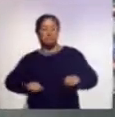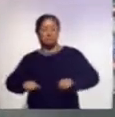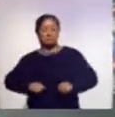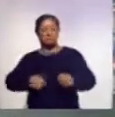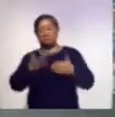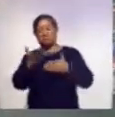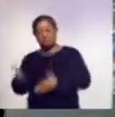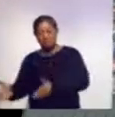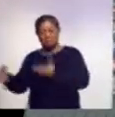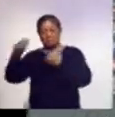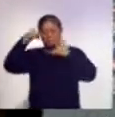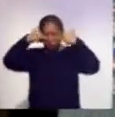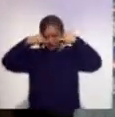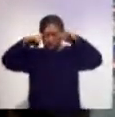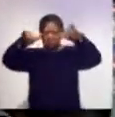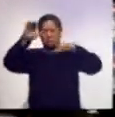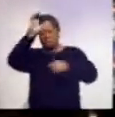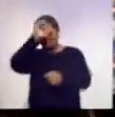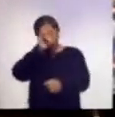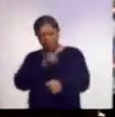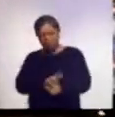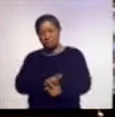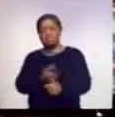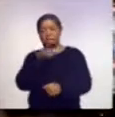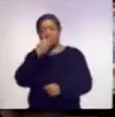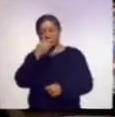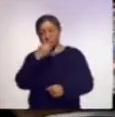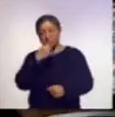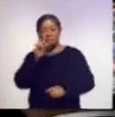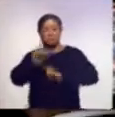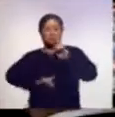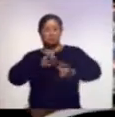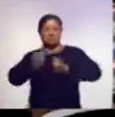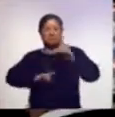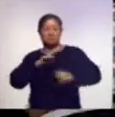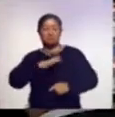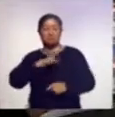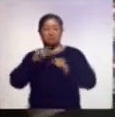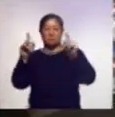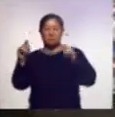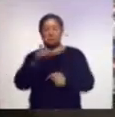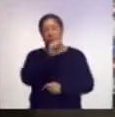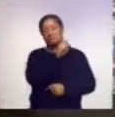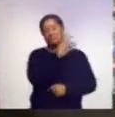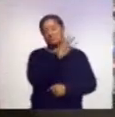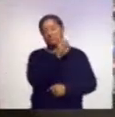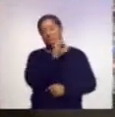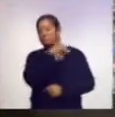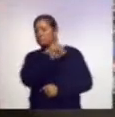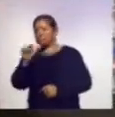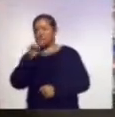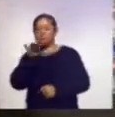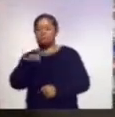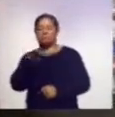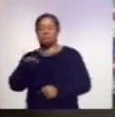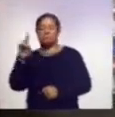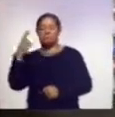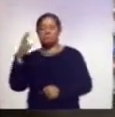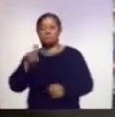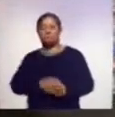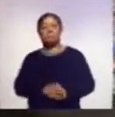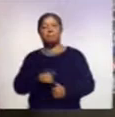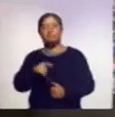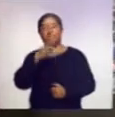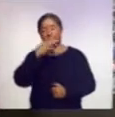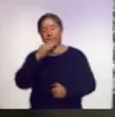taurinos, gastronómicos y deportivos que se efectuarán en Tlaxcala del 24 de octubre al 19 de noviembre, feria a la que se espera